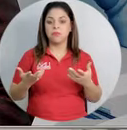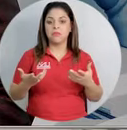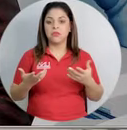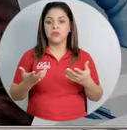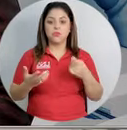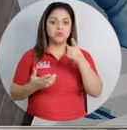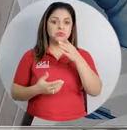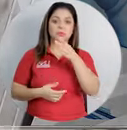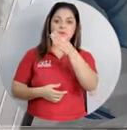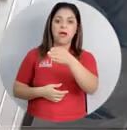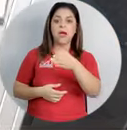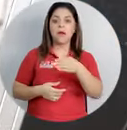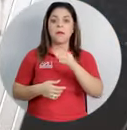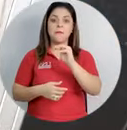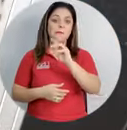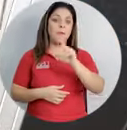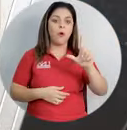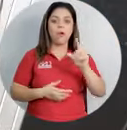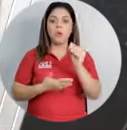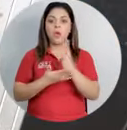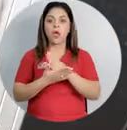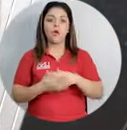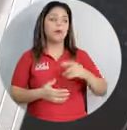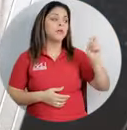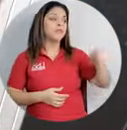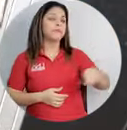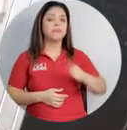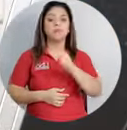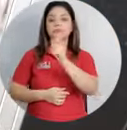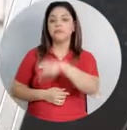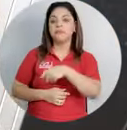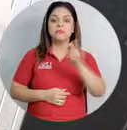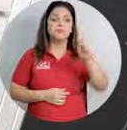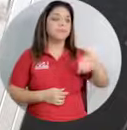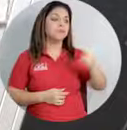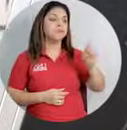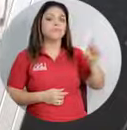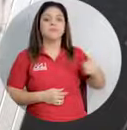soltamos en un centro comercial, bueno, ya va a hacer maravillas con esa